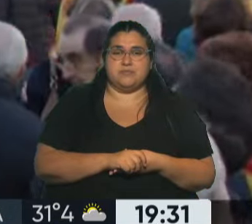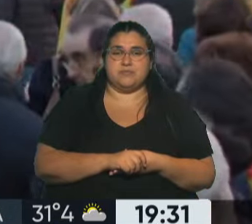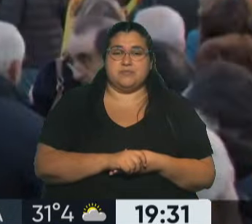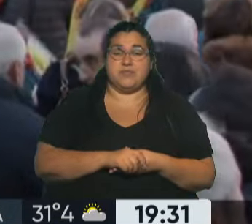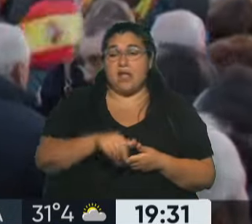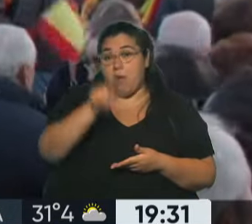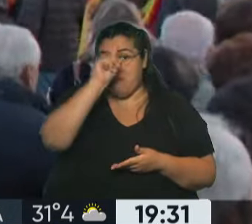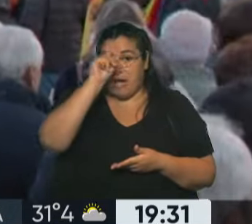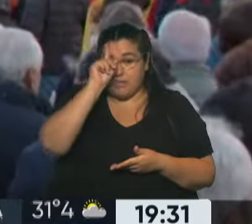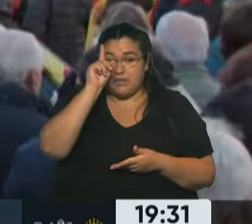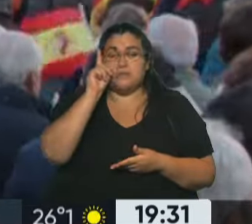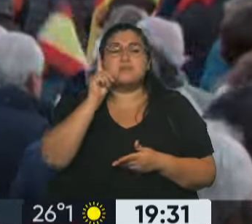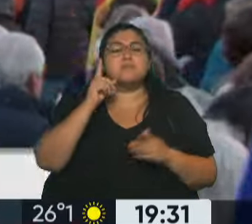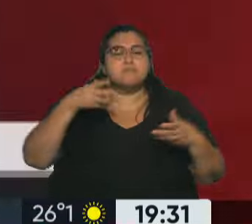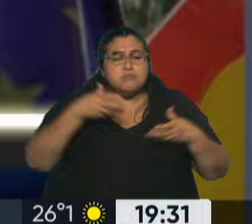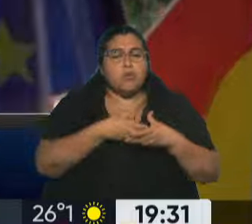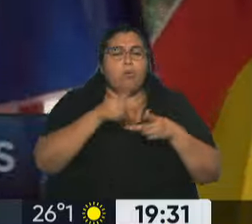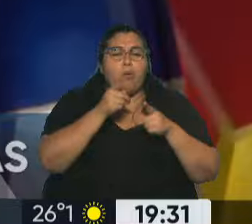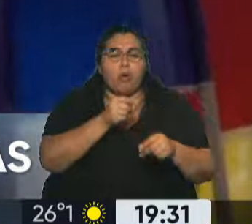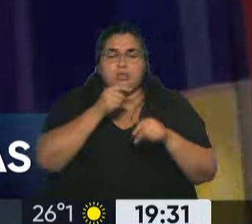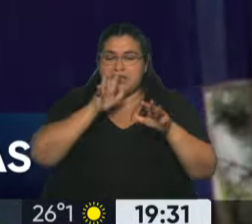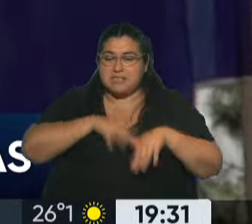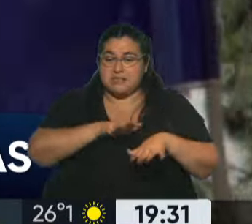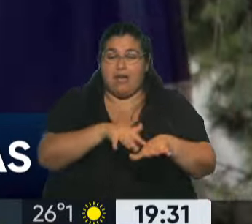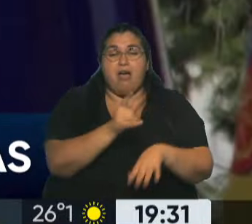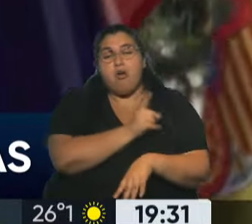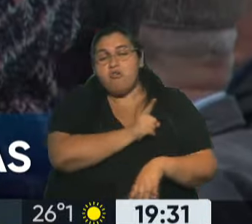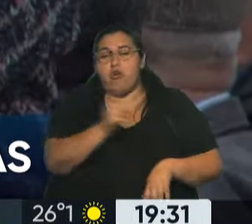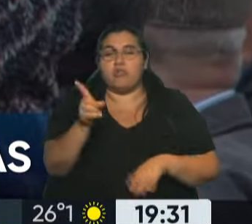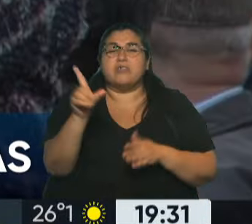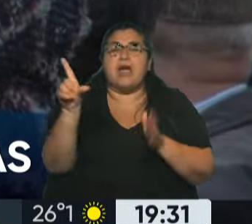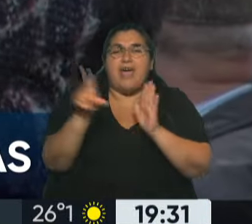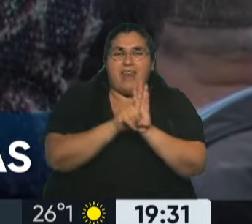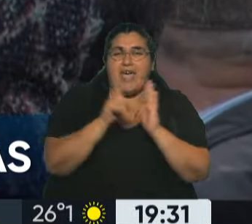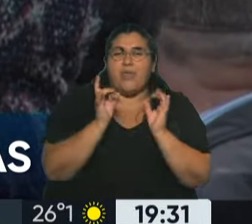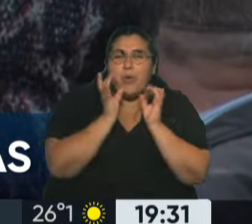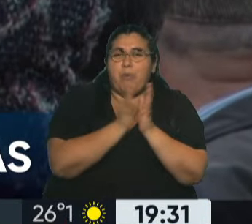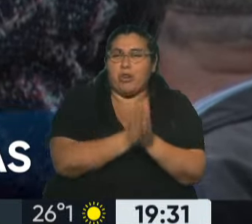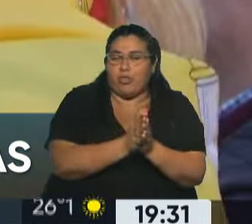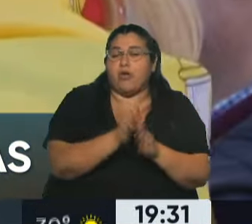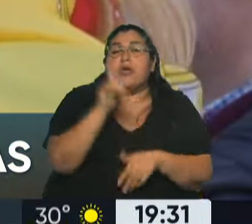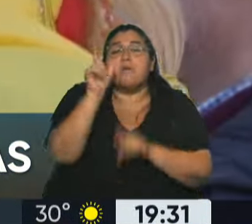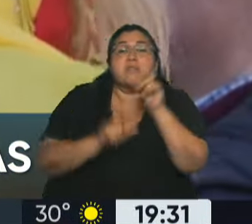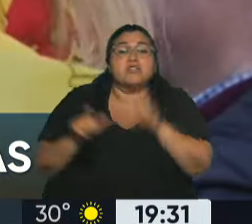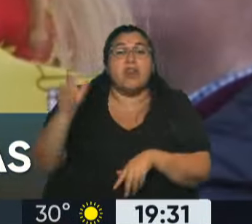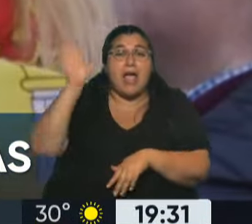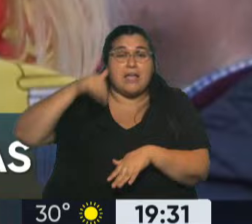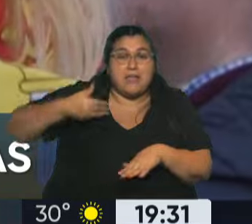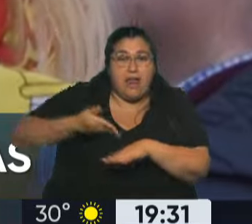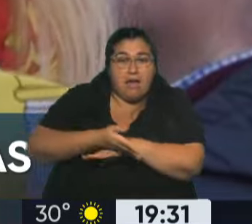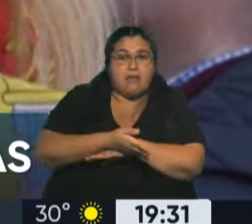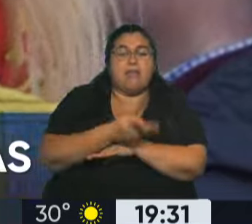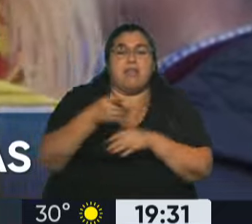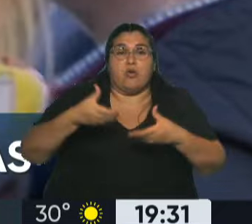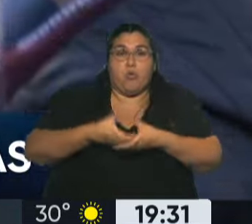Madrid protesta contra independentistas. Es en rechazo a la ley de amnistía para los catalanes que están por ingresar al Congreso como